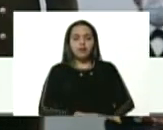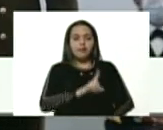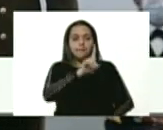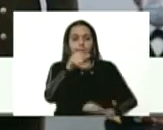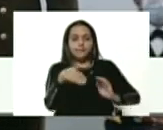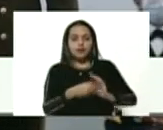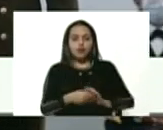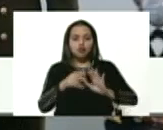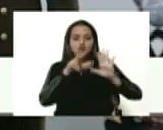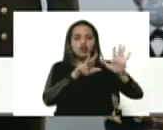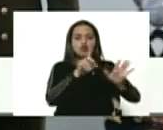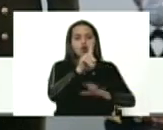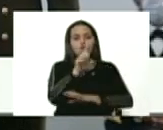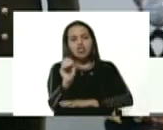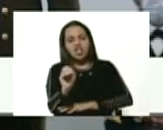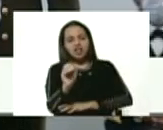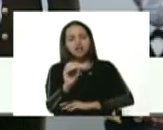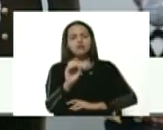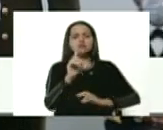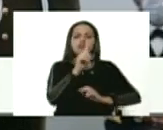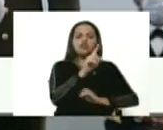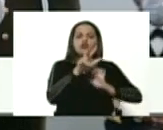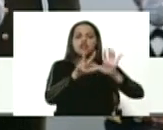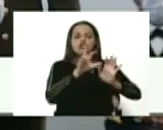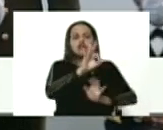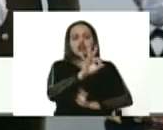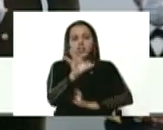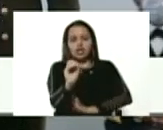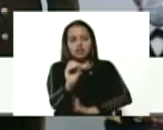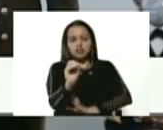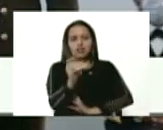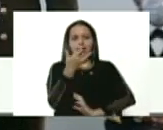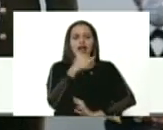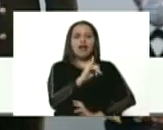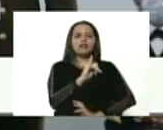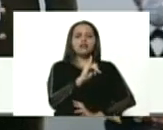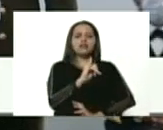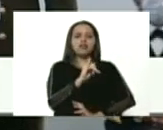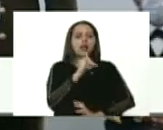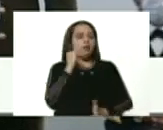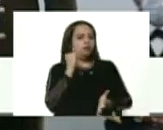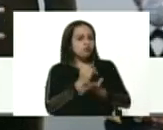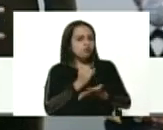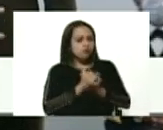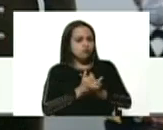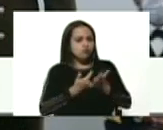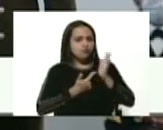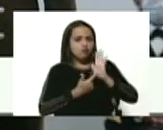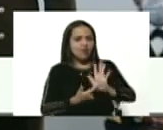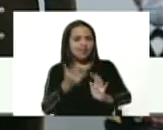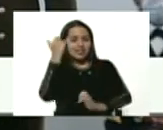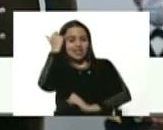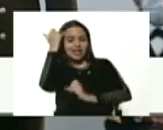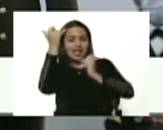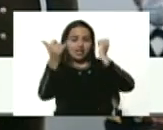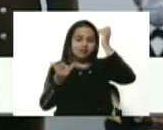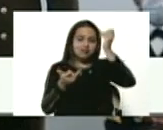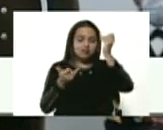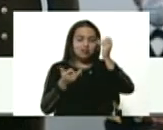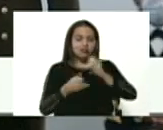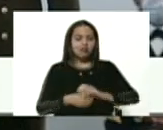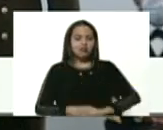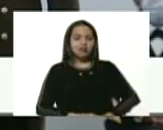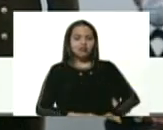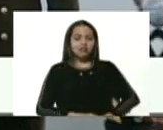1810, 1830, pusieron a prueba la inteligencia,